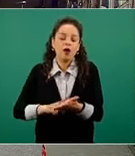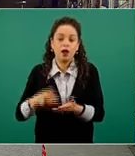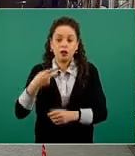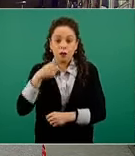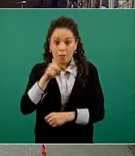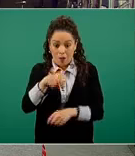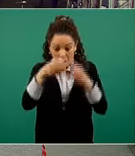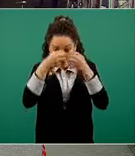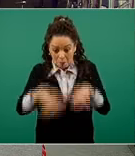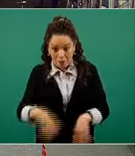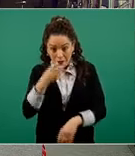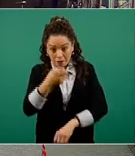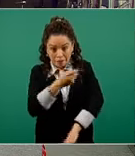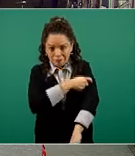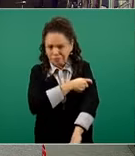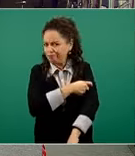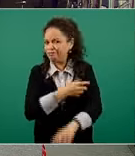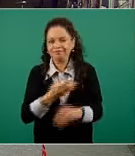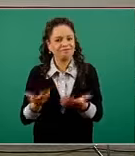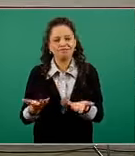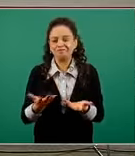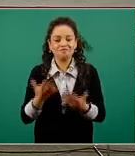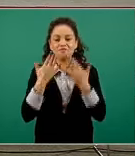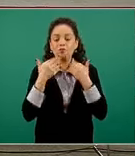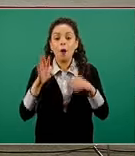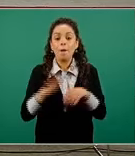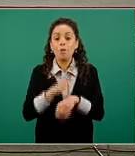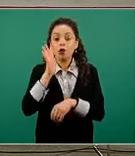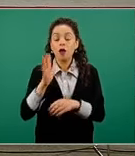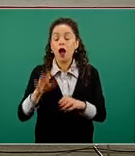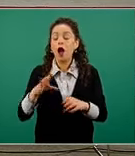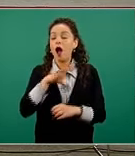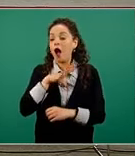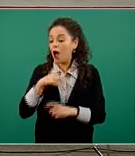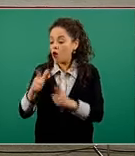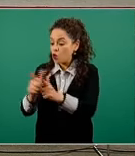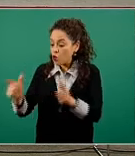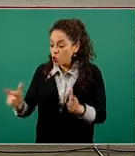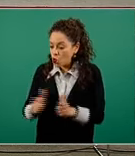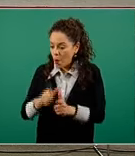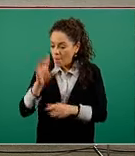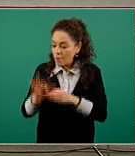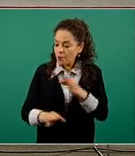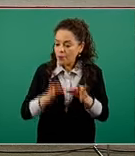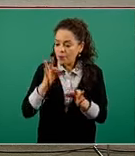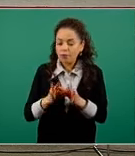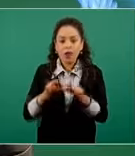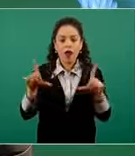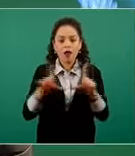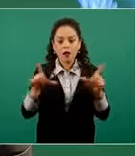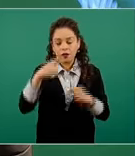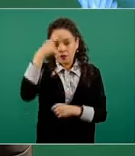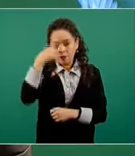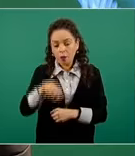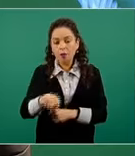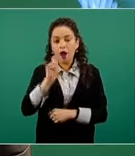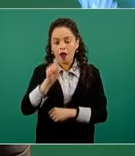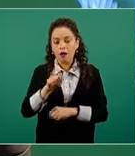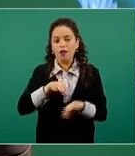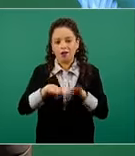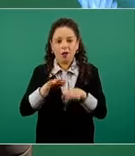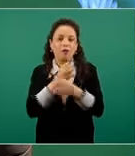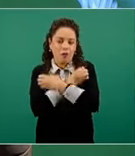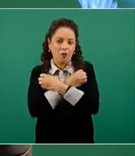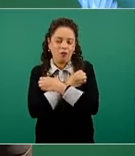más bien ya tendríamos un grupo listo de trabajadores de la educación en una entidad federativa que tiene toda la